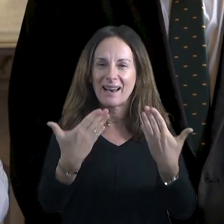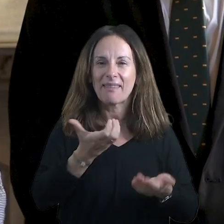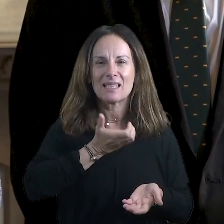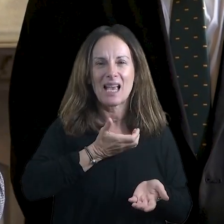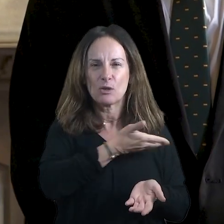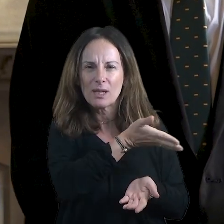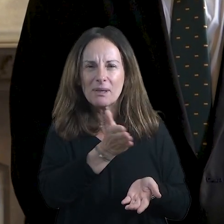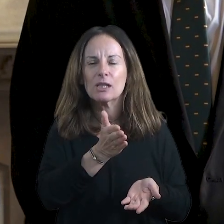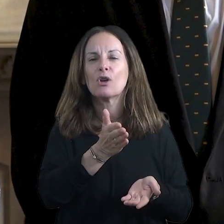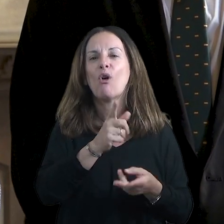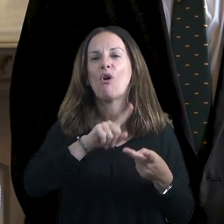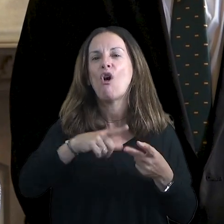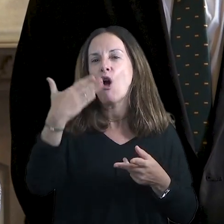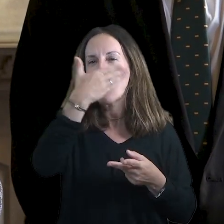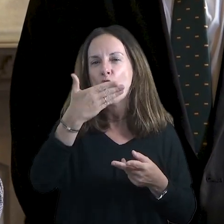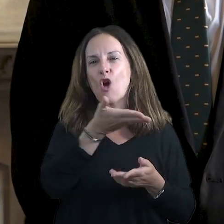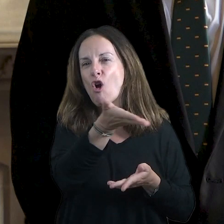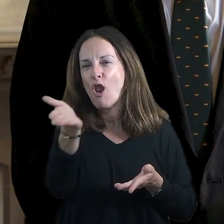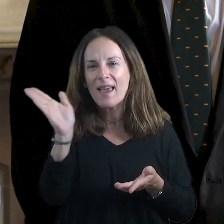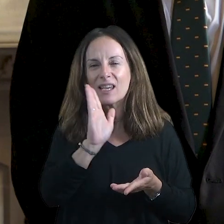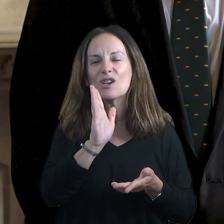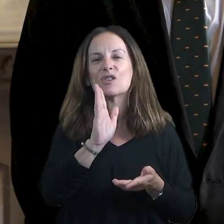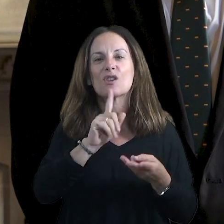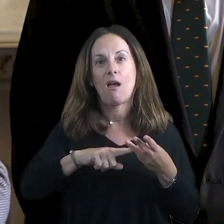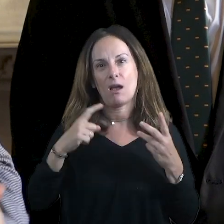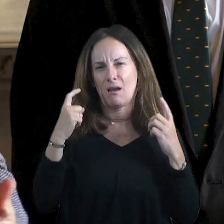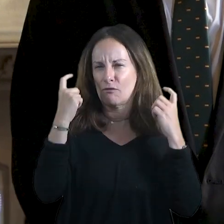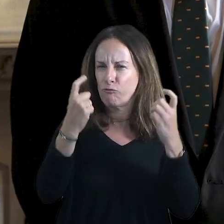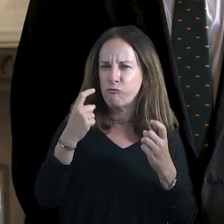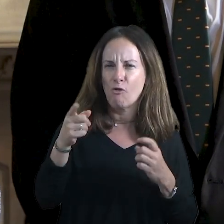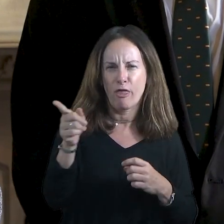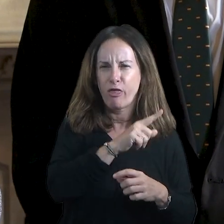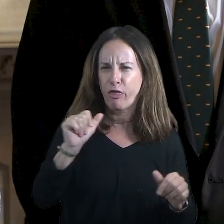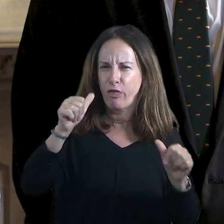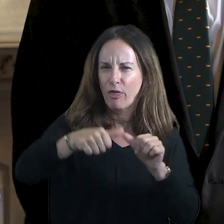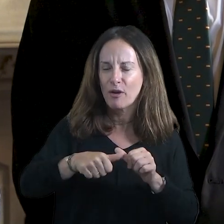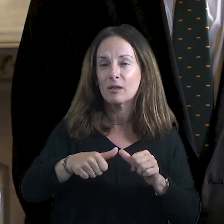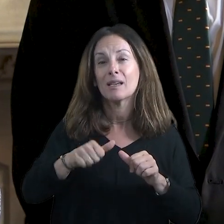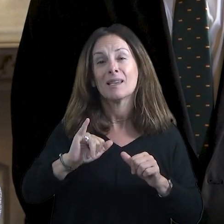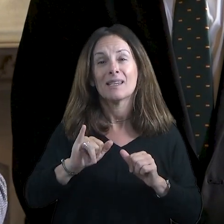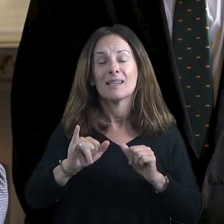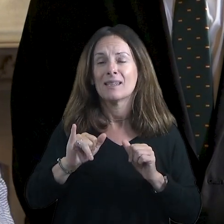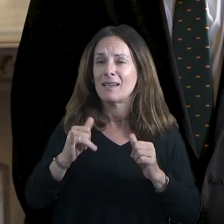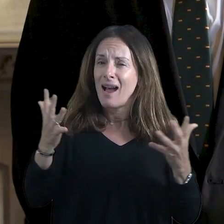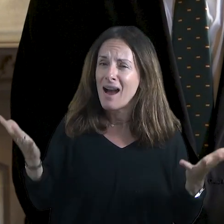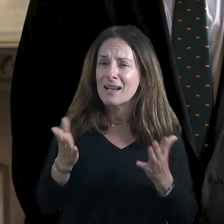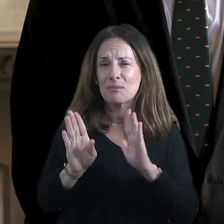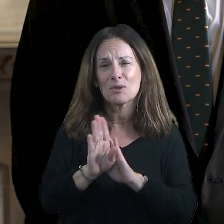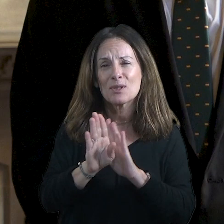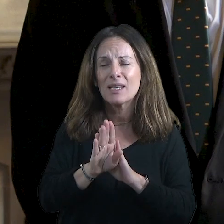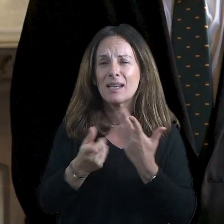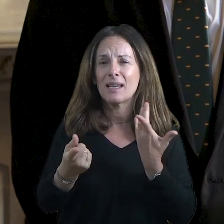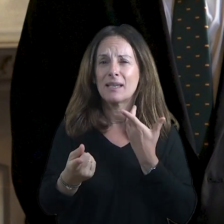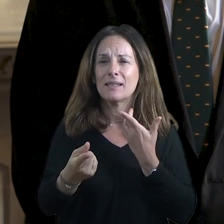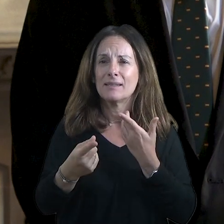aquí, colegios, pues el esfuerzo, la dedicación a seguir y animar, a seguir que sigáis participando